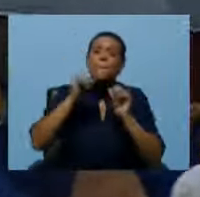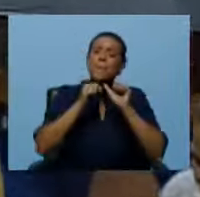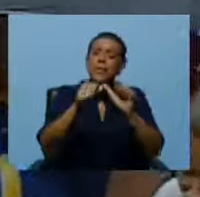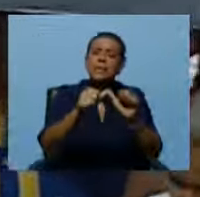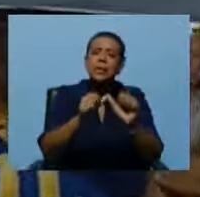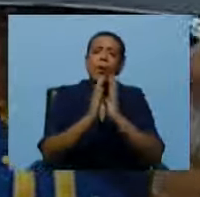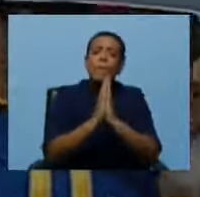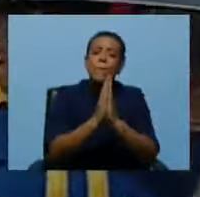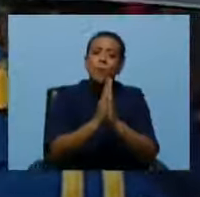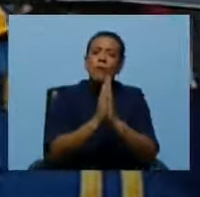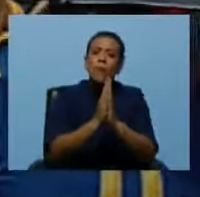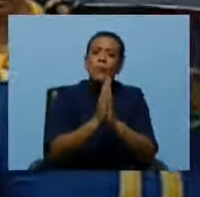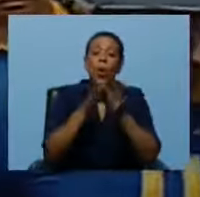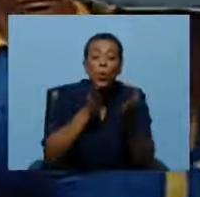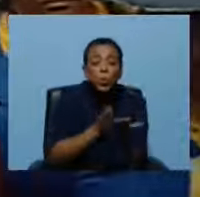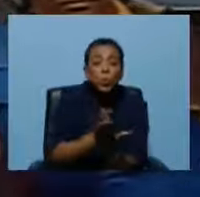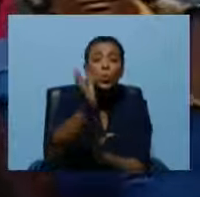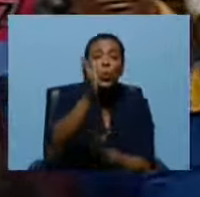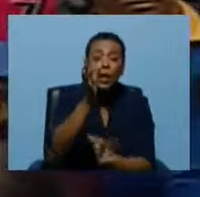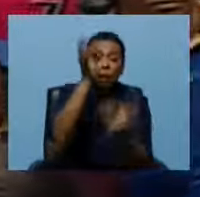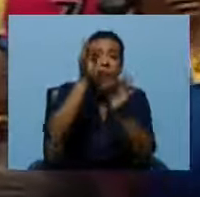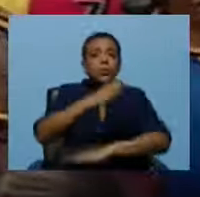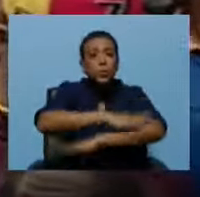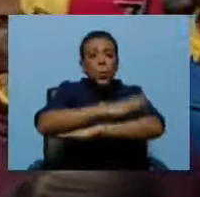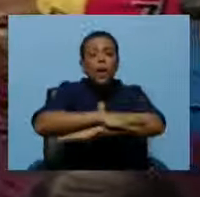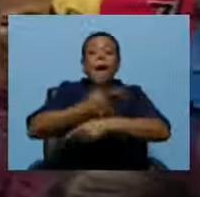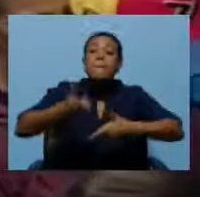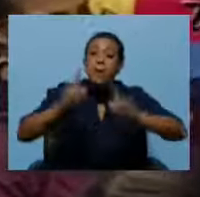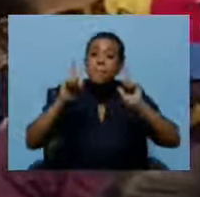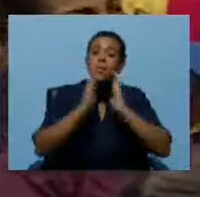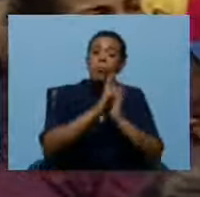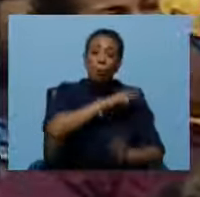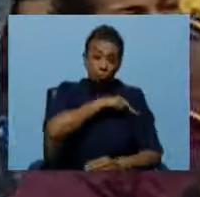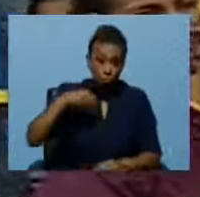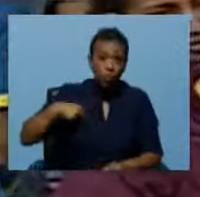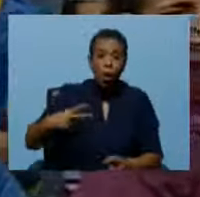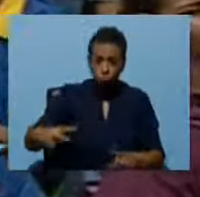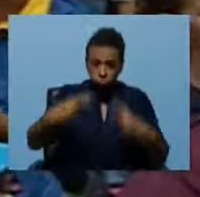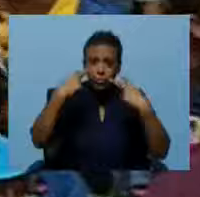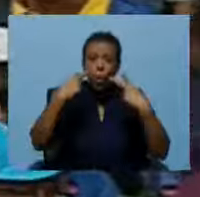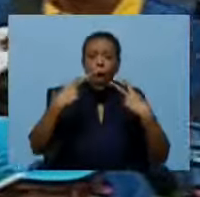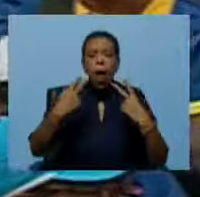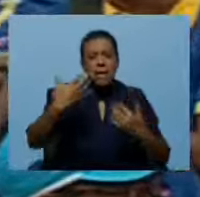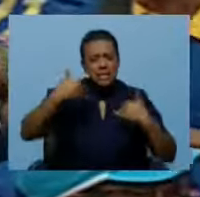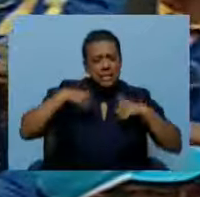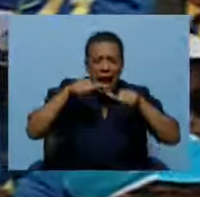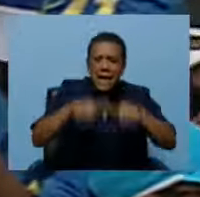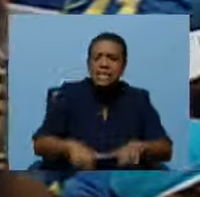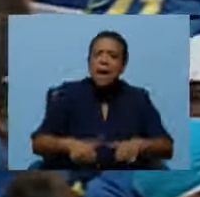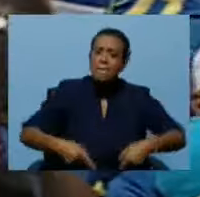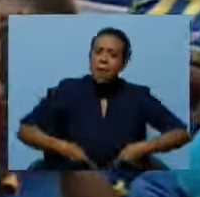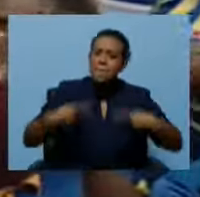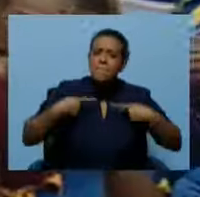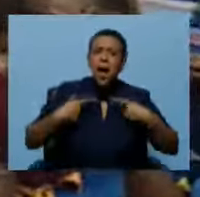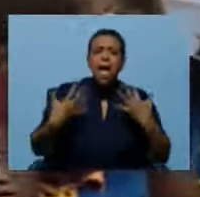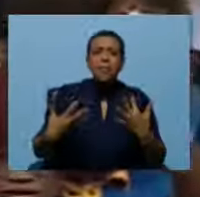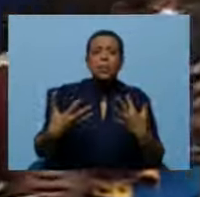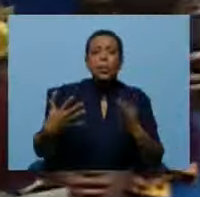manténnos en tu camino recto y permite que nosotros, mártires, sean nuestros